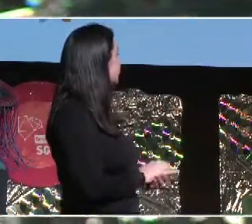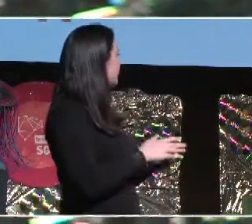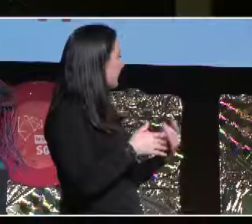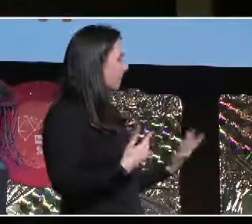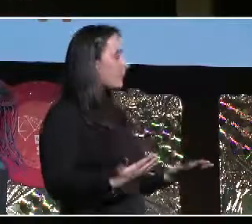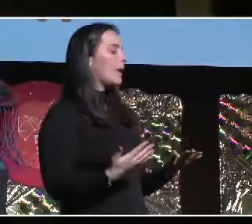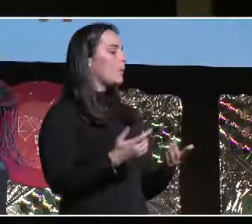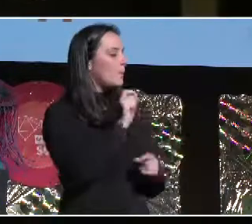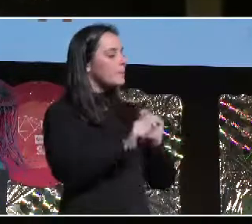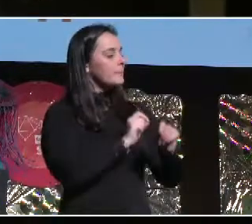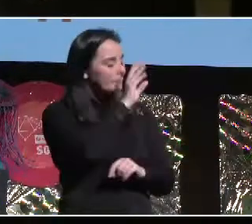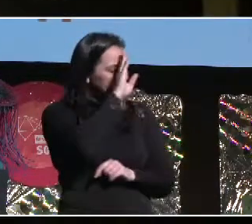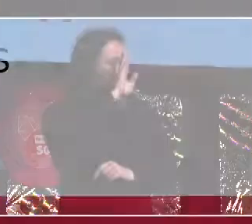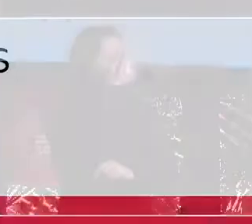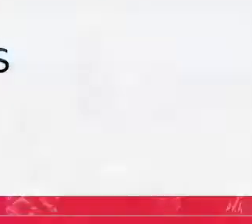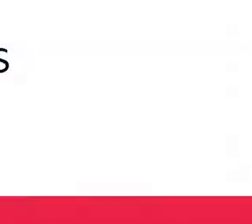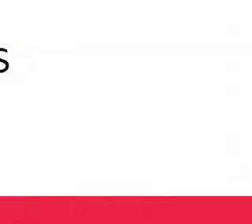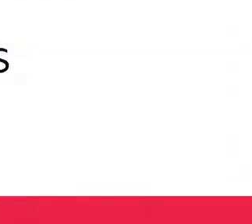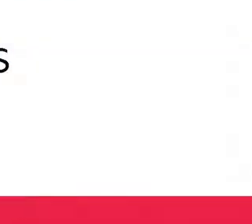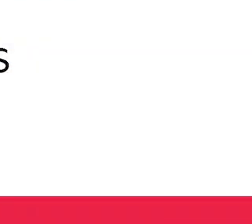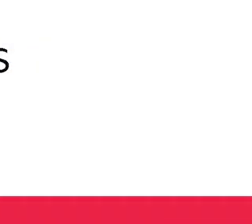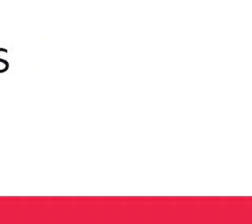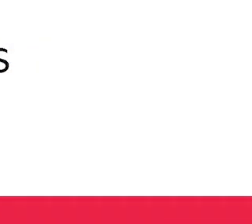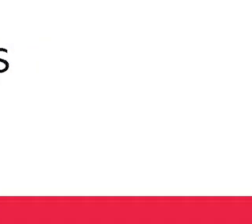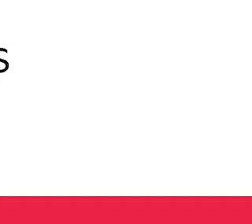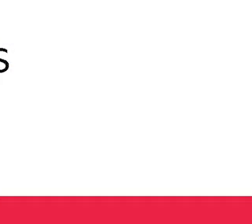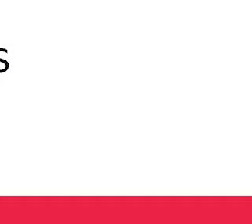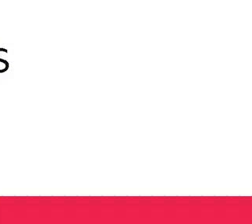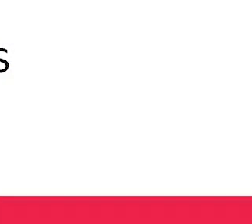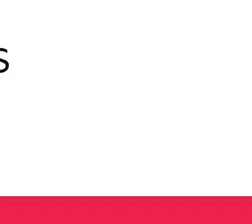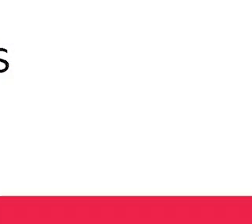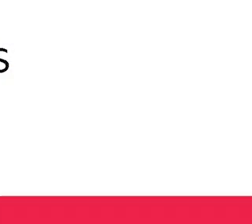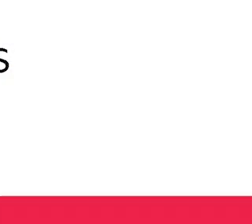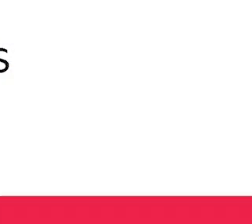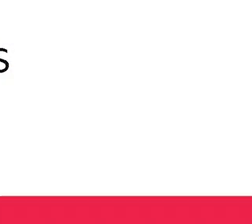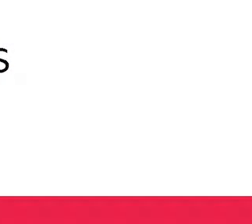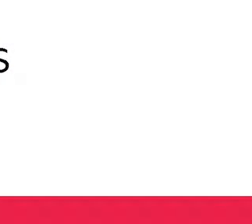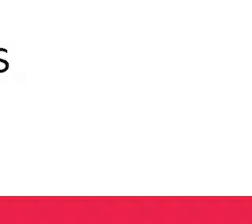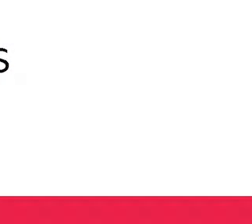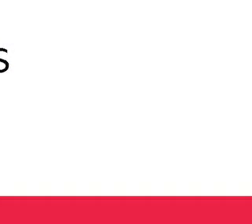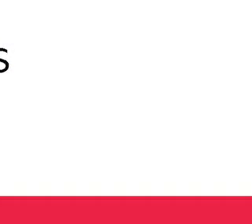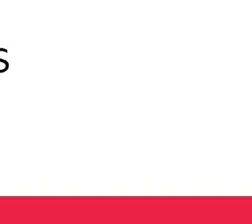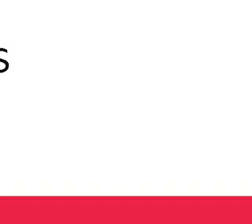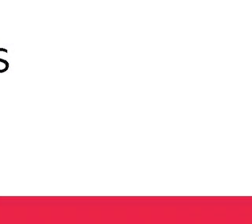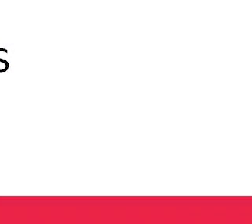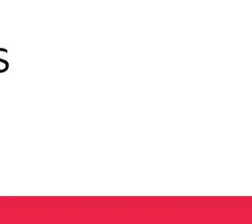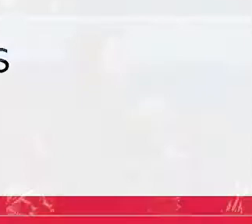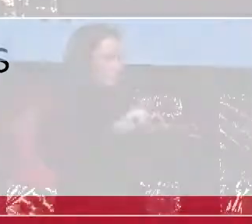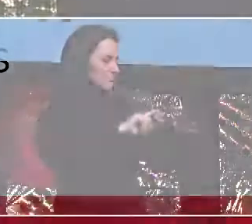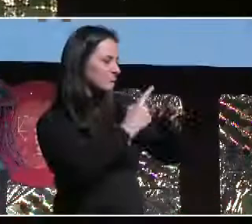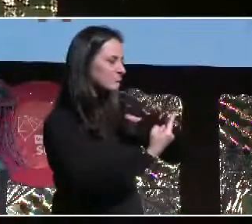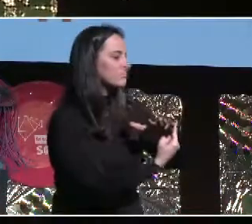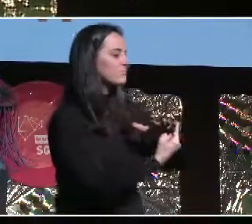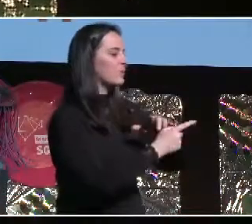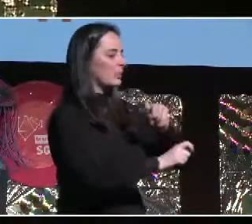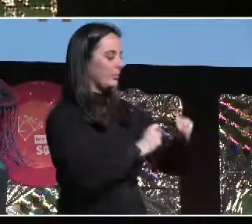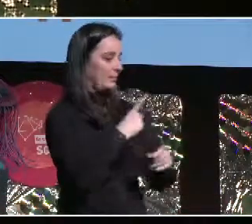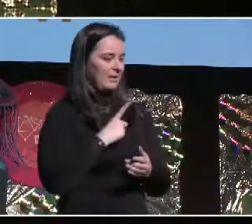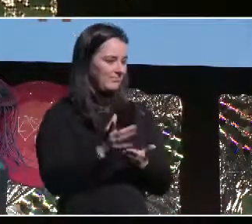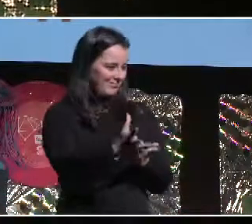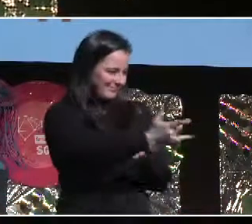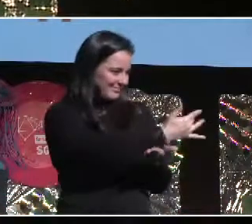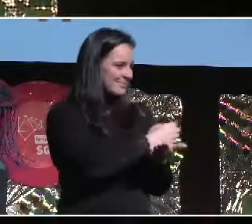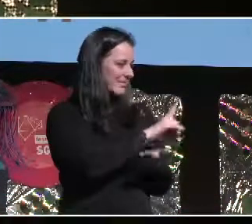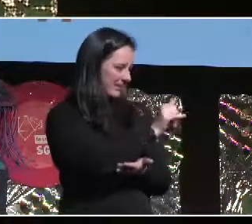Entonces, el objetivo principal que teníamos en Data Shift era capacitar a las organizaciones sociales en temas de datos y